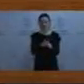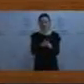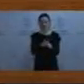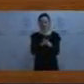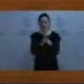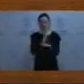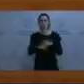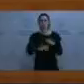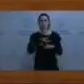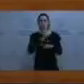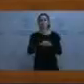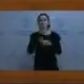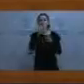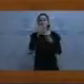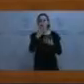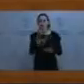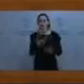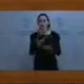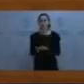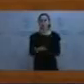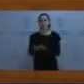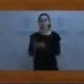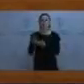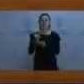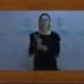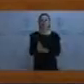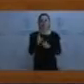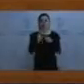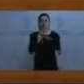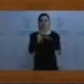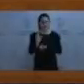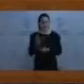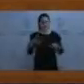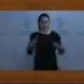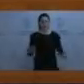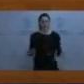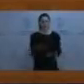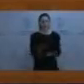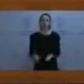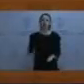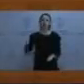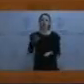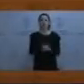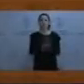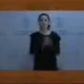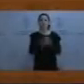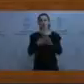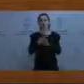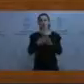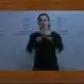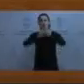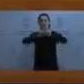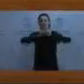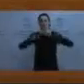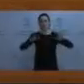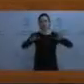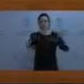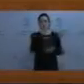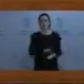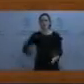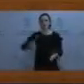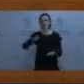al cumplimiento adecuado de esta moción. El caso es que volver a hablar de una evidencia, unos hechos conocidos por